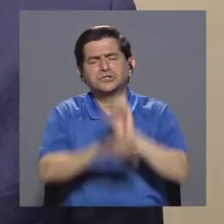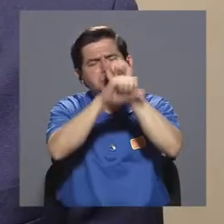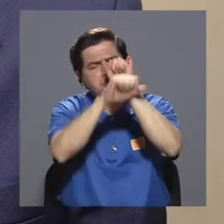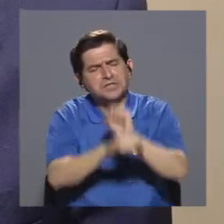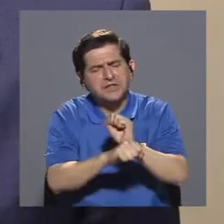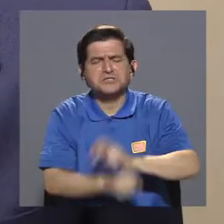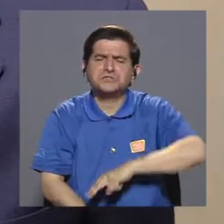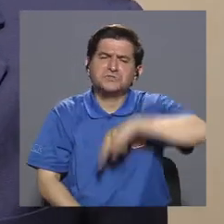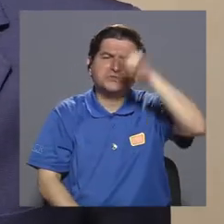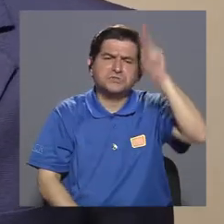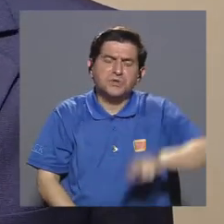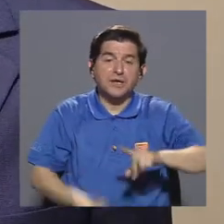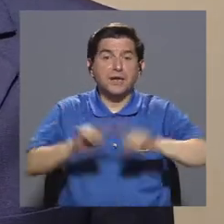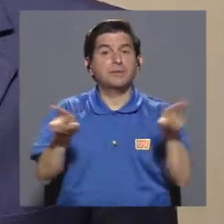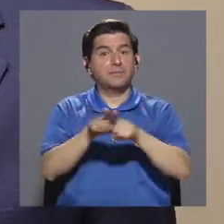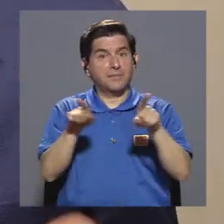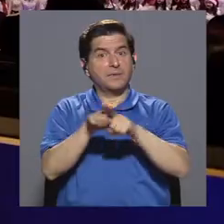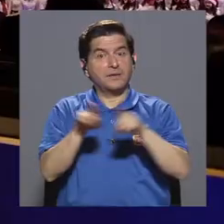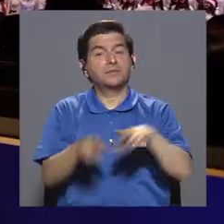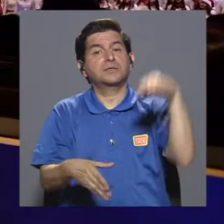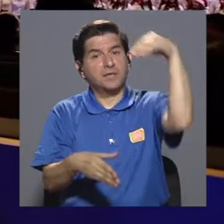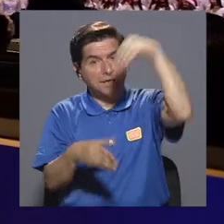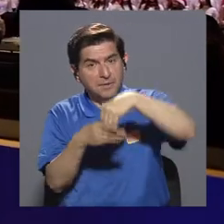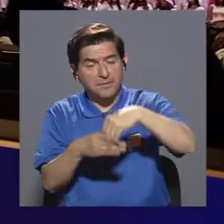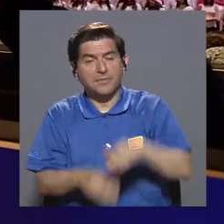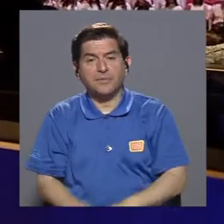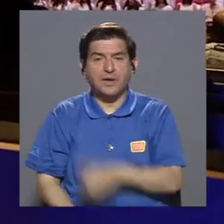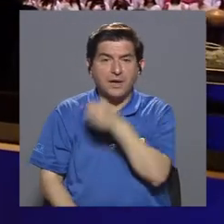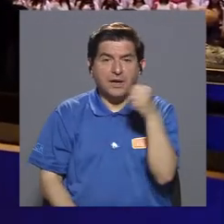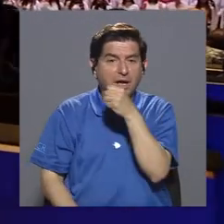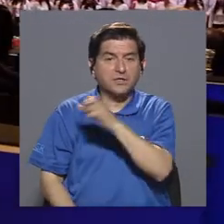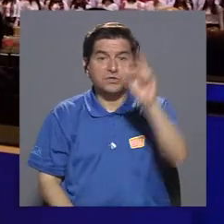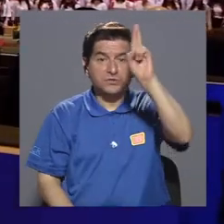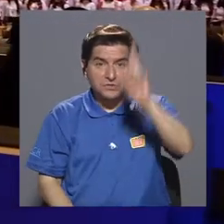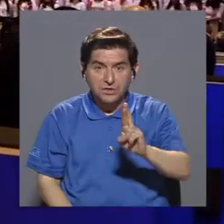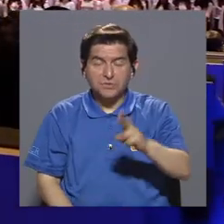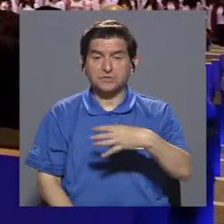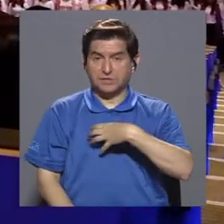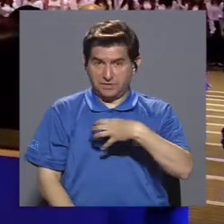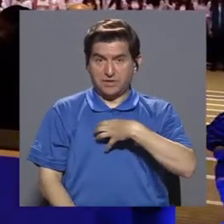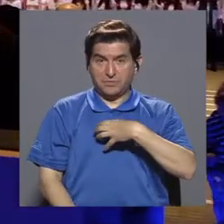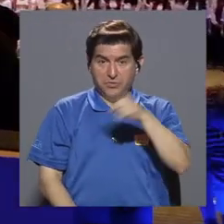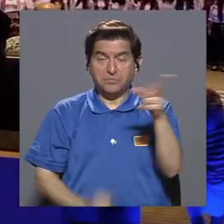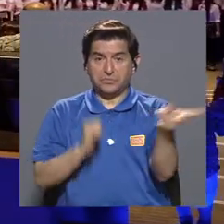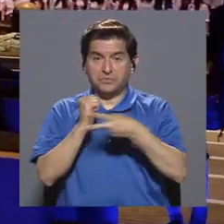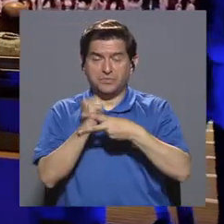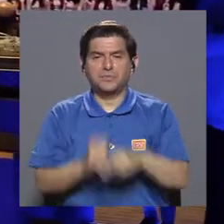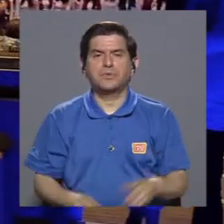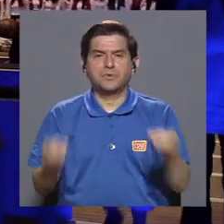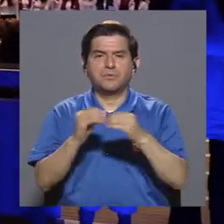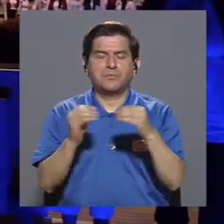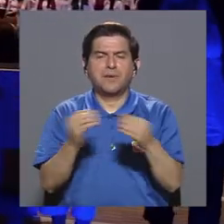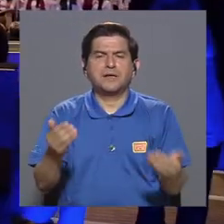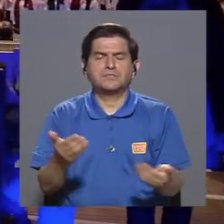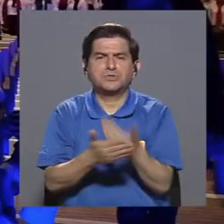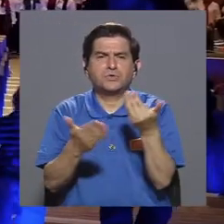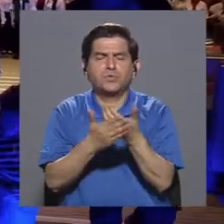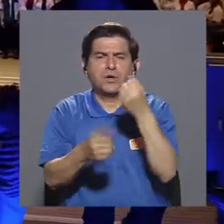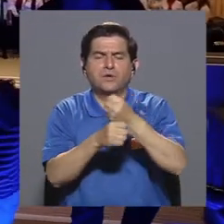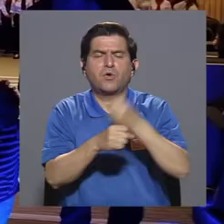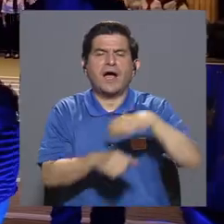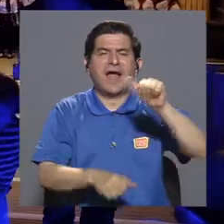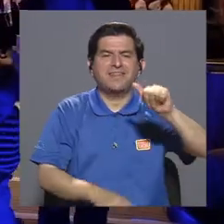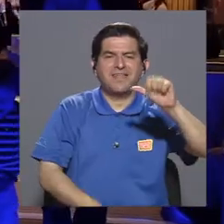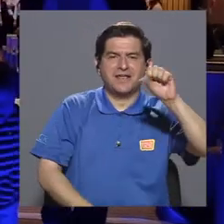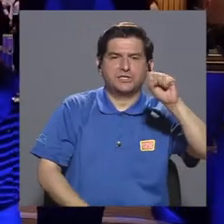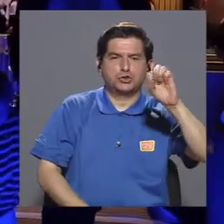navideños tradicionales, como siempre lo hacemos, pero también incluimos villancicos ticos en esta oportunidad. Más el estreno de una gran obra